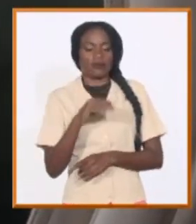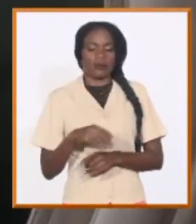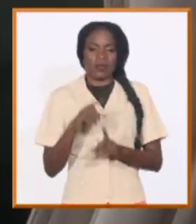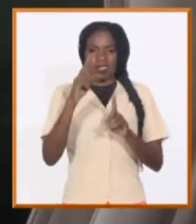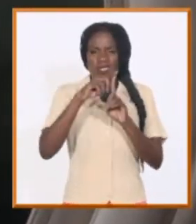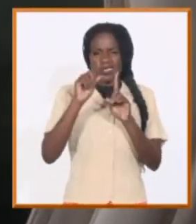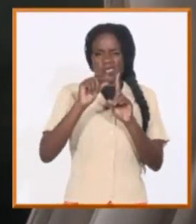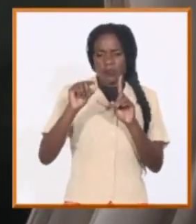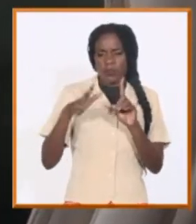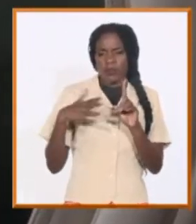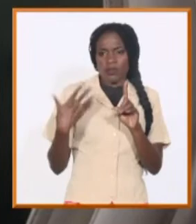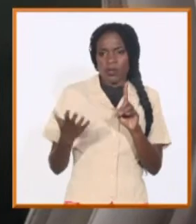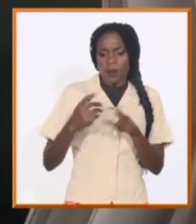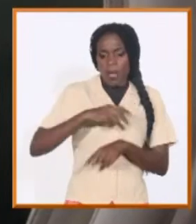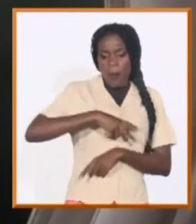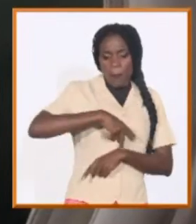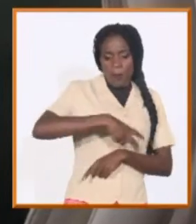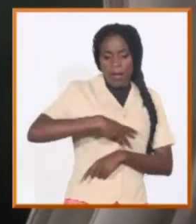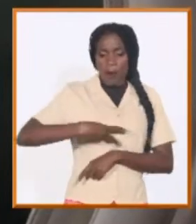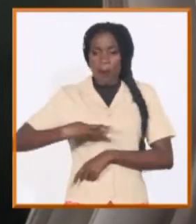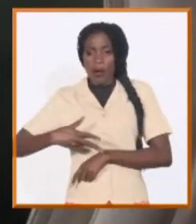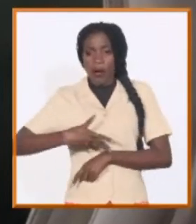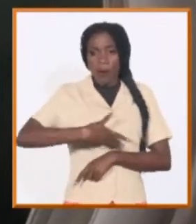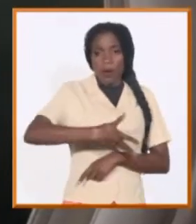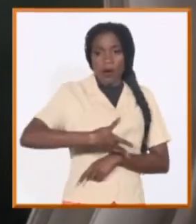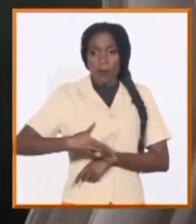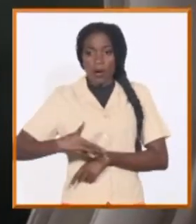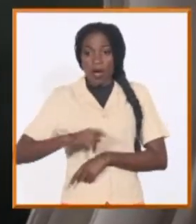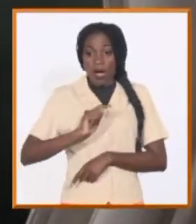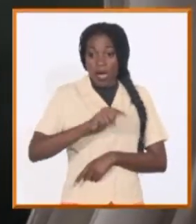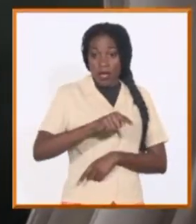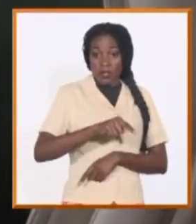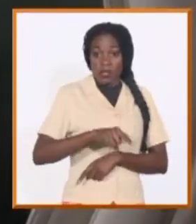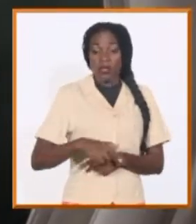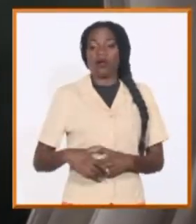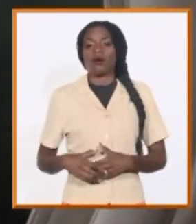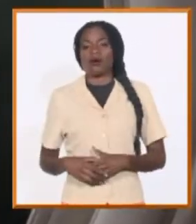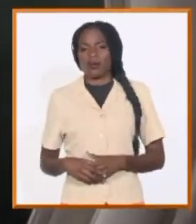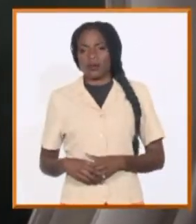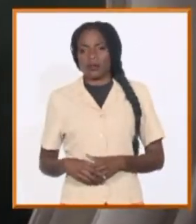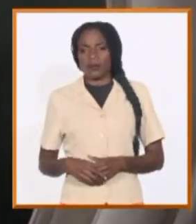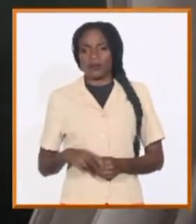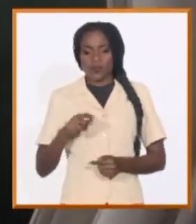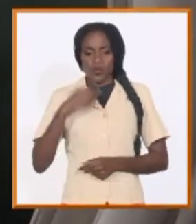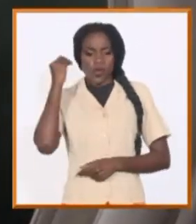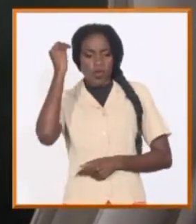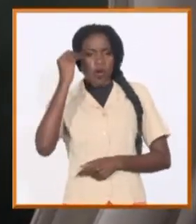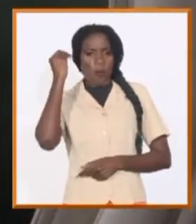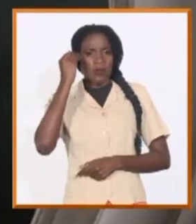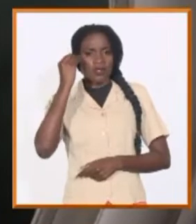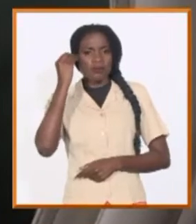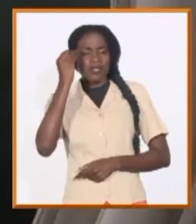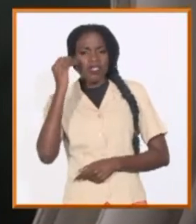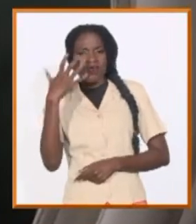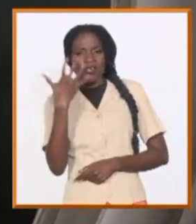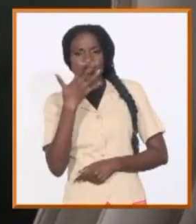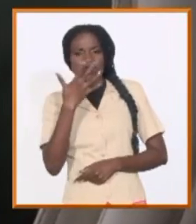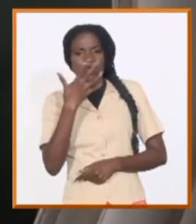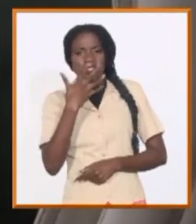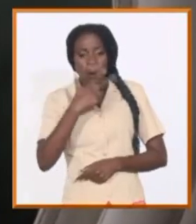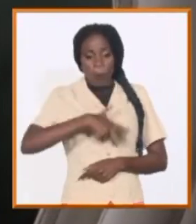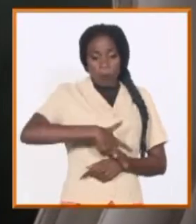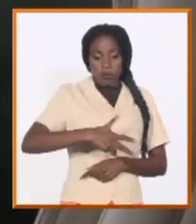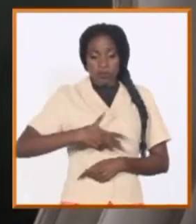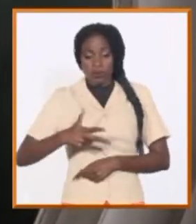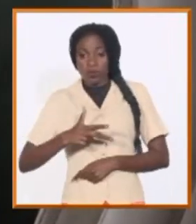mí me sorprendió mucho el tenis de mesa. Yo quería referirme al tenis de mesa. Estaba pensando en que se hablaban de retiro, su